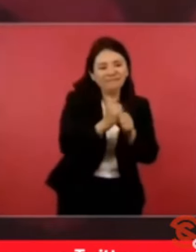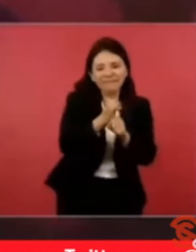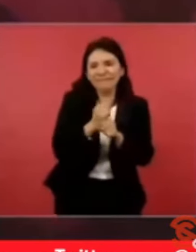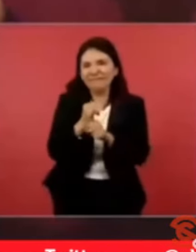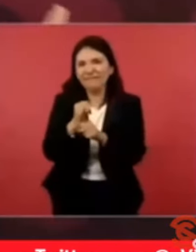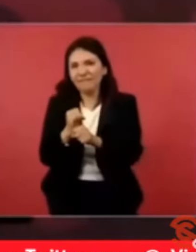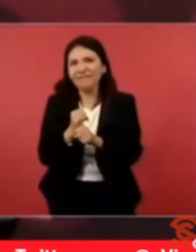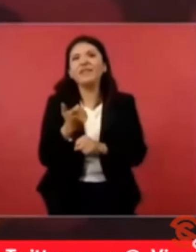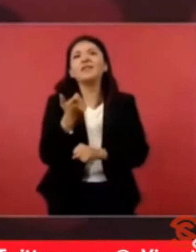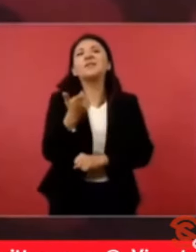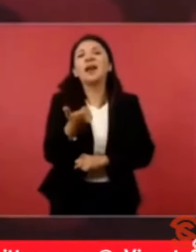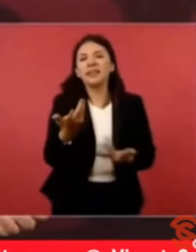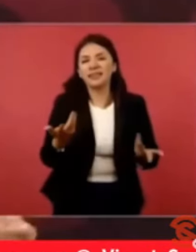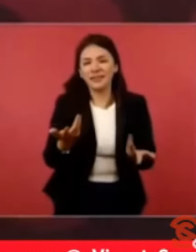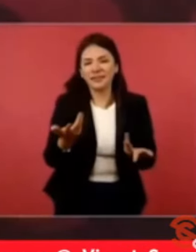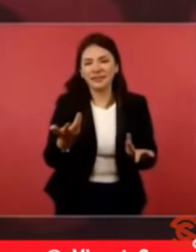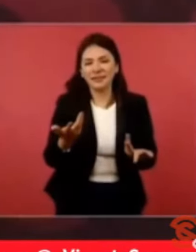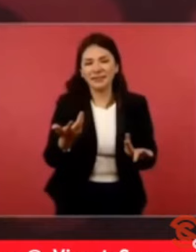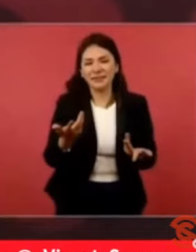por eso.